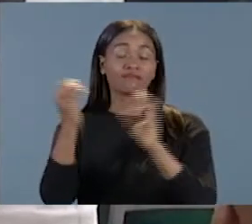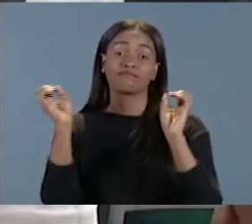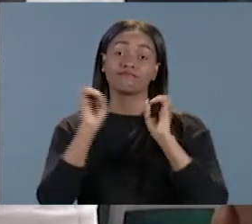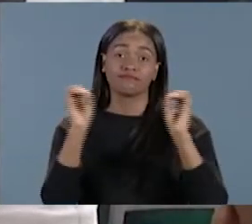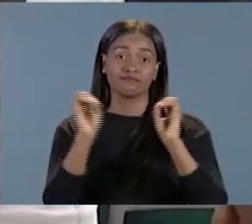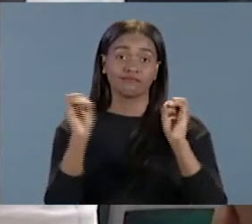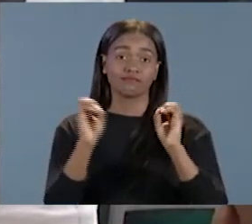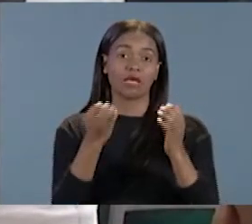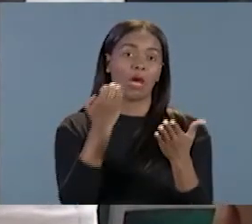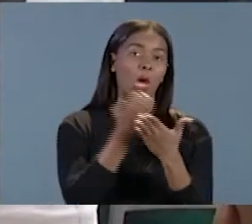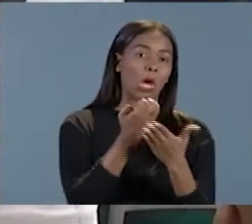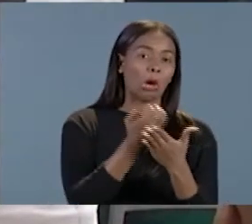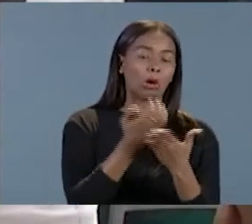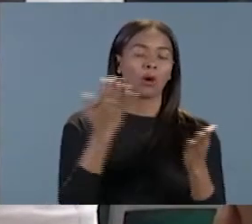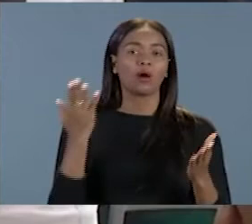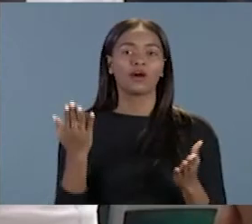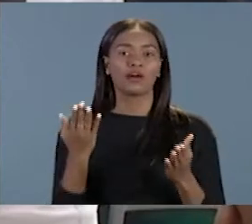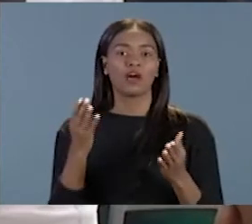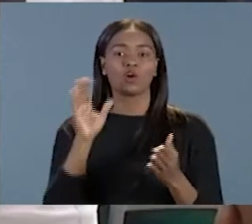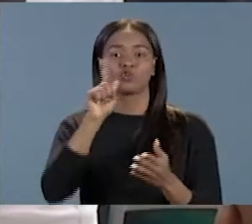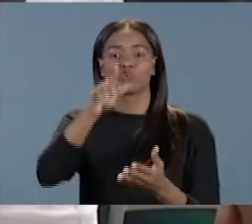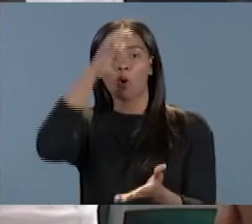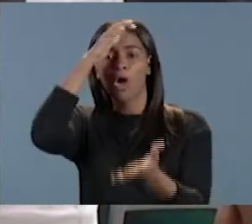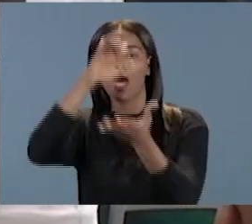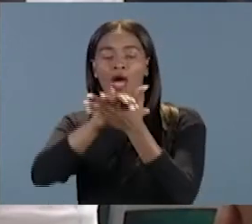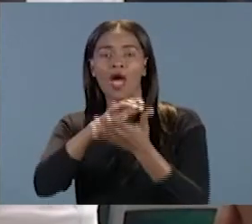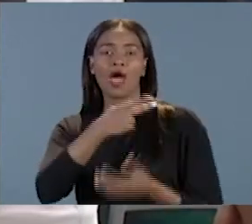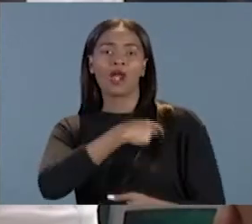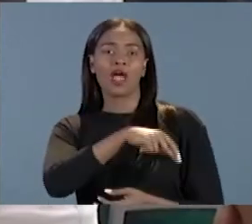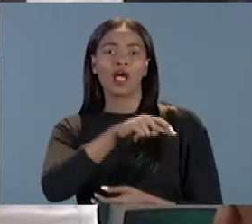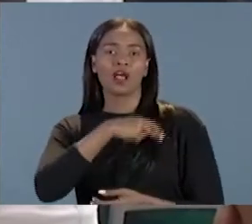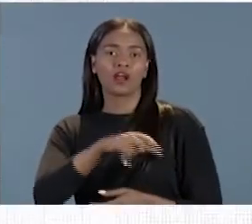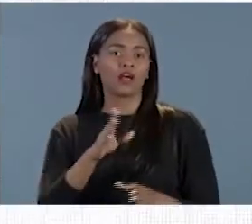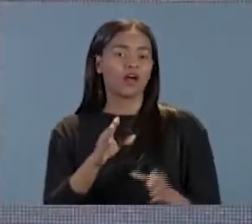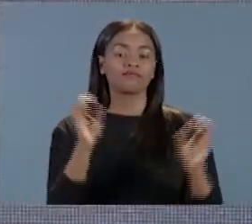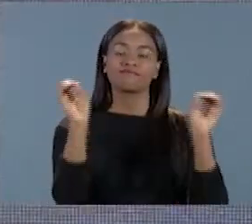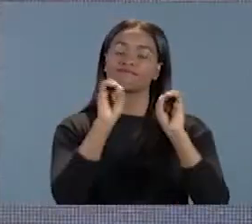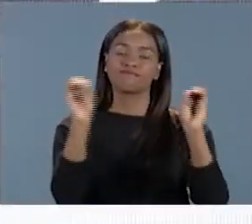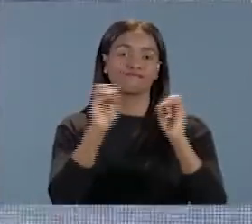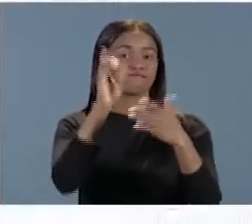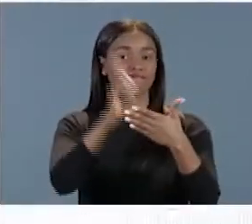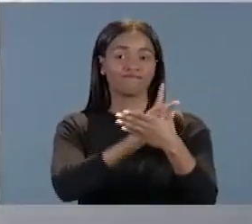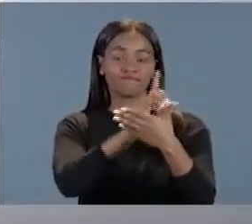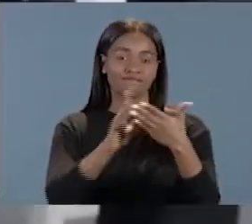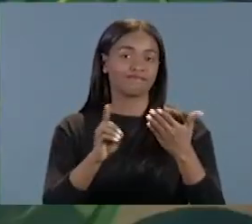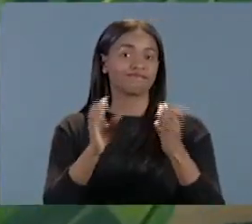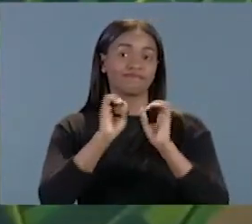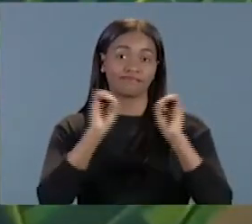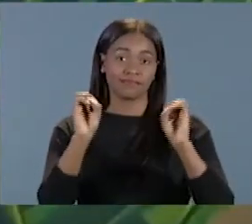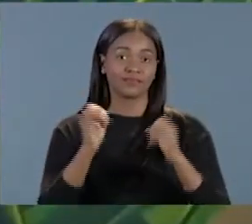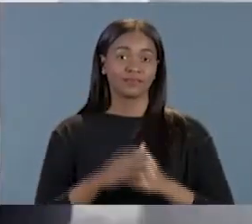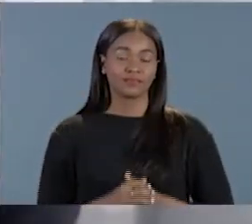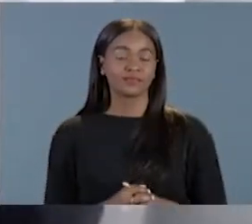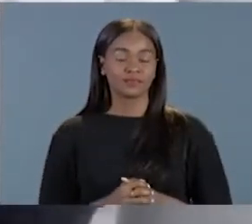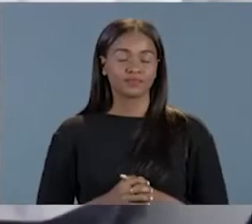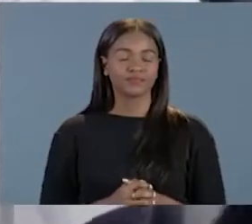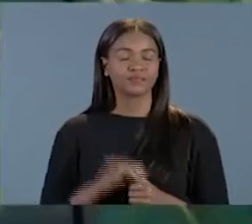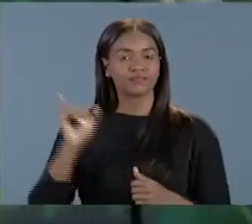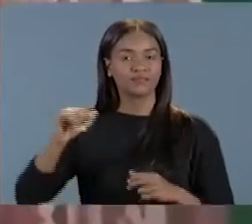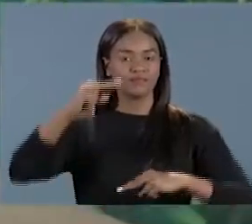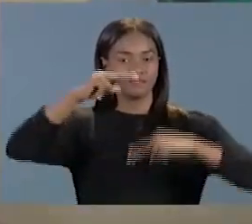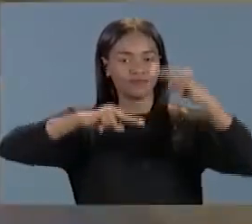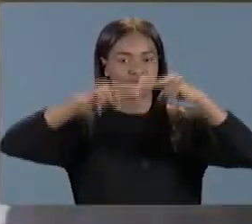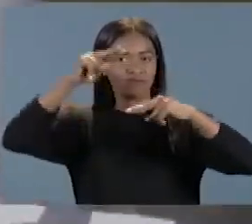ni económica, ni de creencias religiosas, ni de ningún tipo de preferencias. Esta